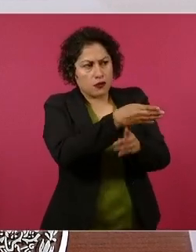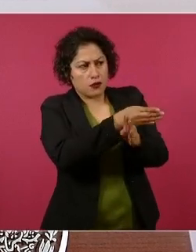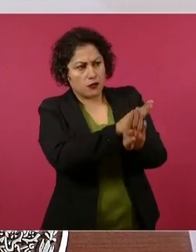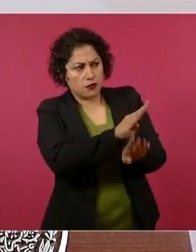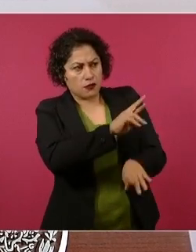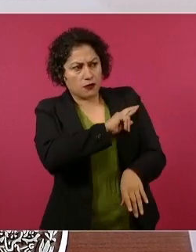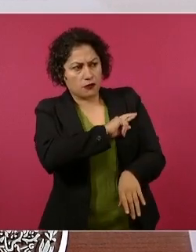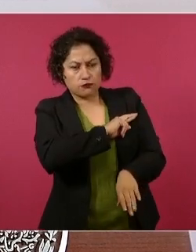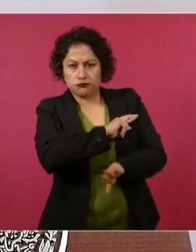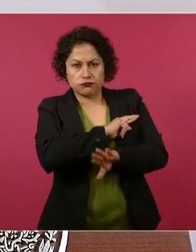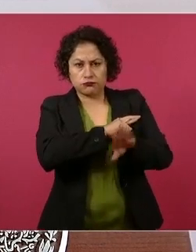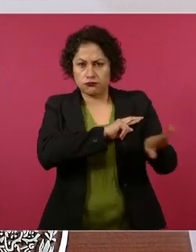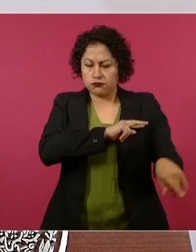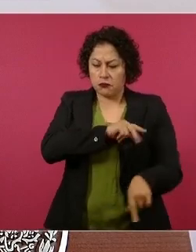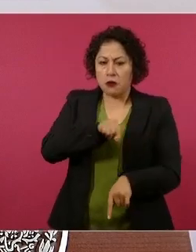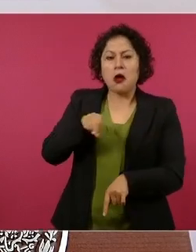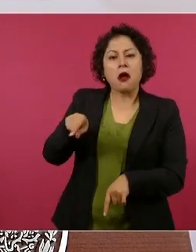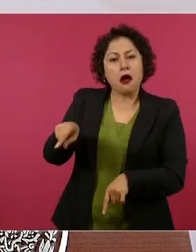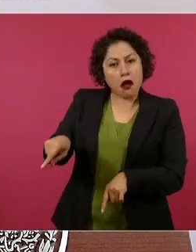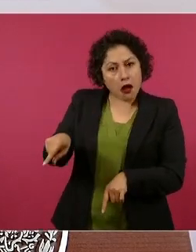le llegan a la gente